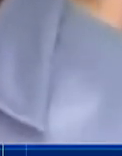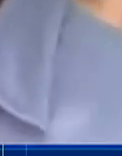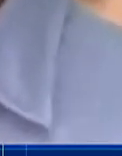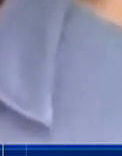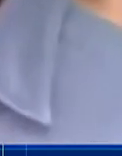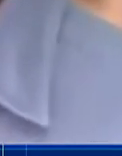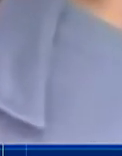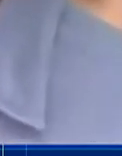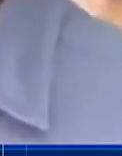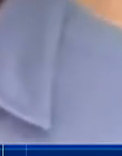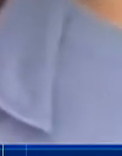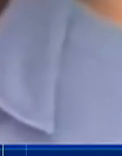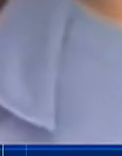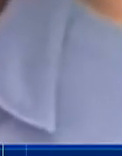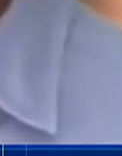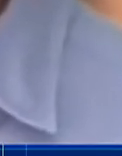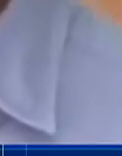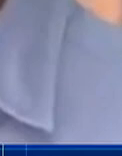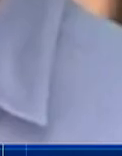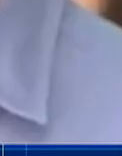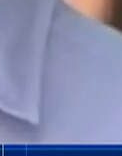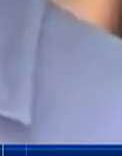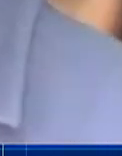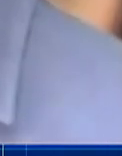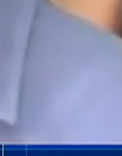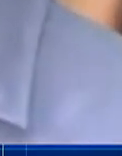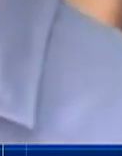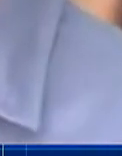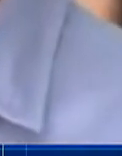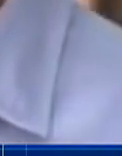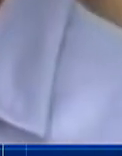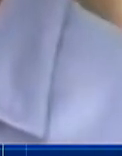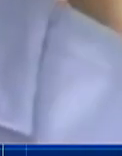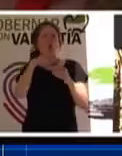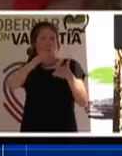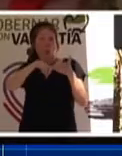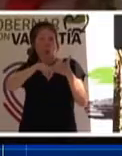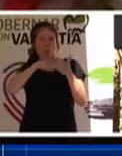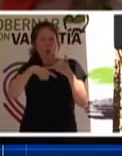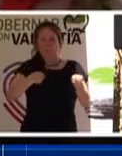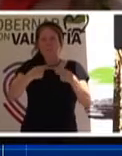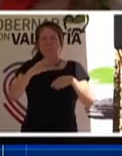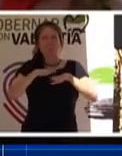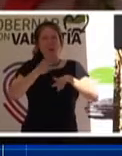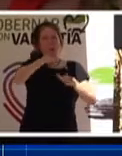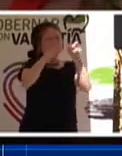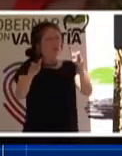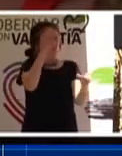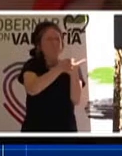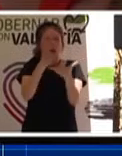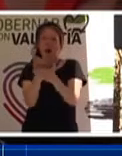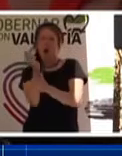será una cosa menor, no la va a pagar ella, la va a pagar el gobierno, por tanto la pagamos todos nosotros y si te he visto no me acuerdo. Todo